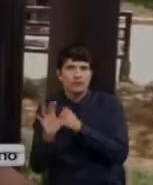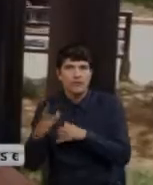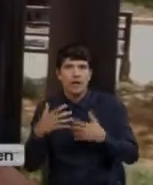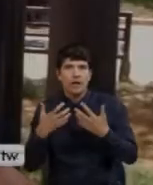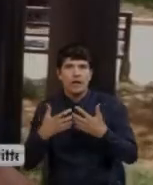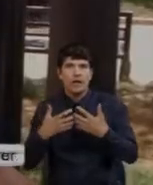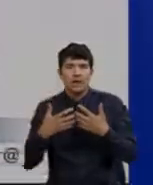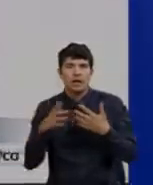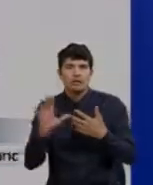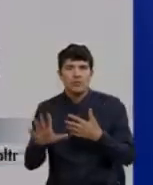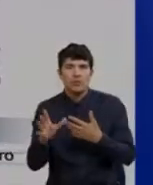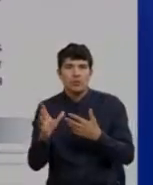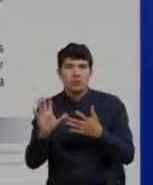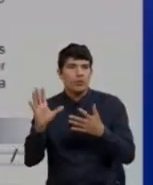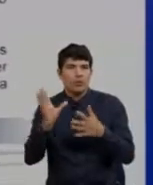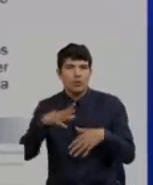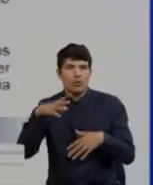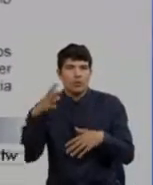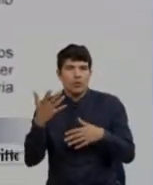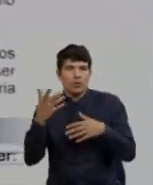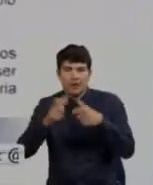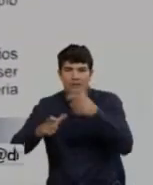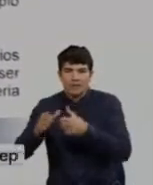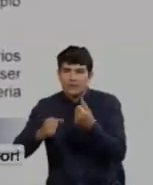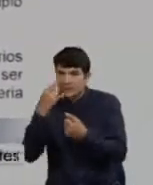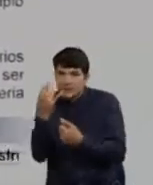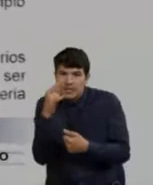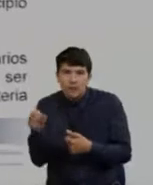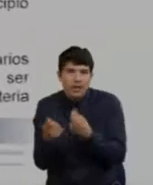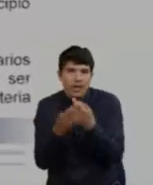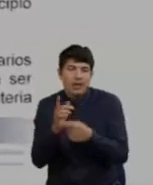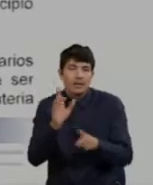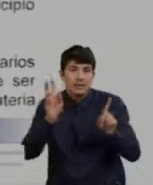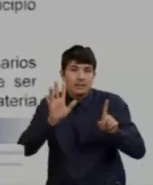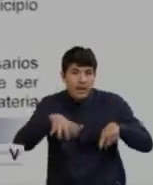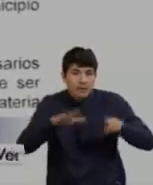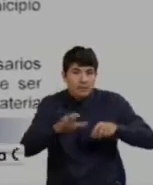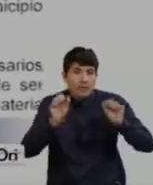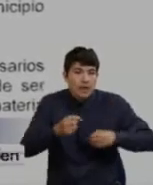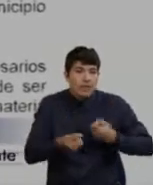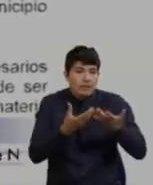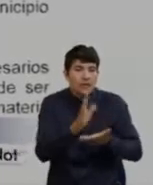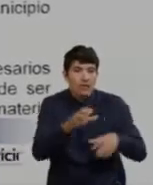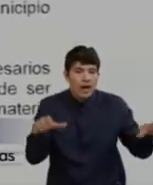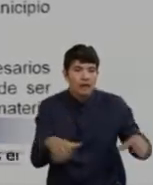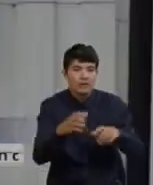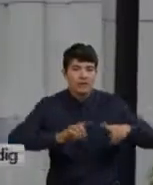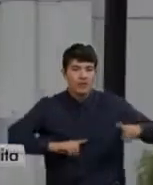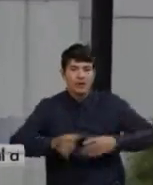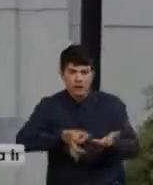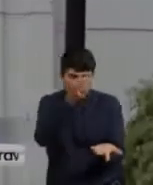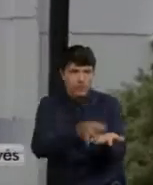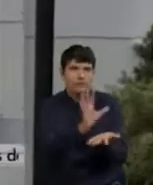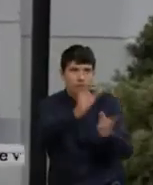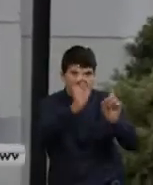en un pulpo económico el tribunal le otorga un plazo de seis meses a la administración local para que expida los actos administrativos que lleven al cumplimiento de la